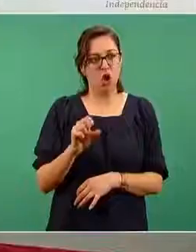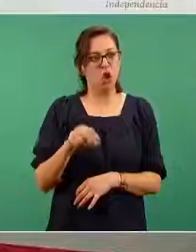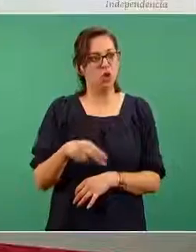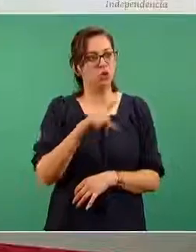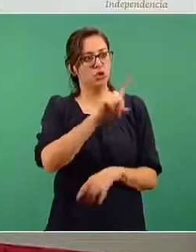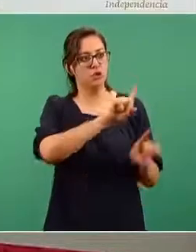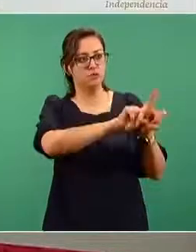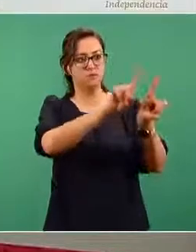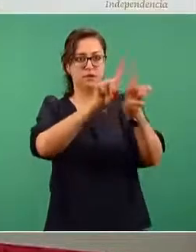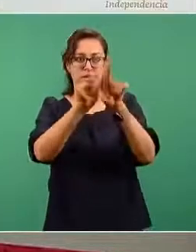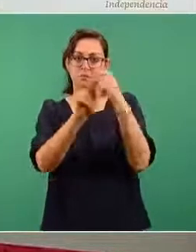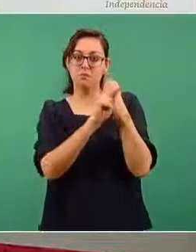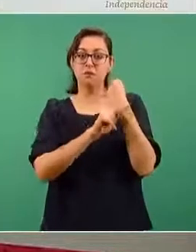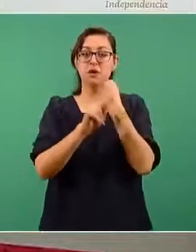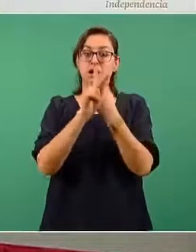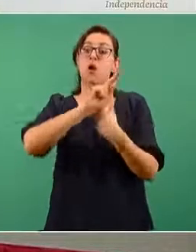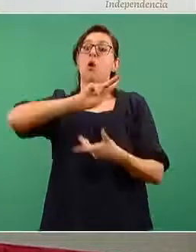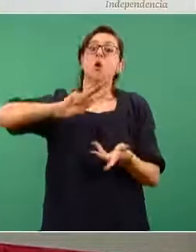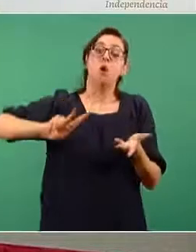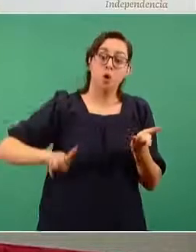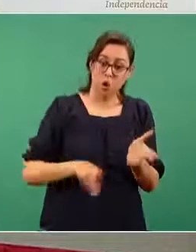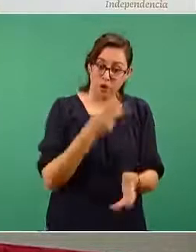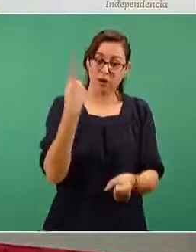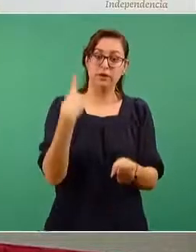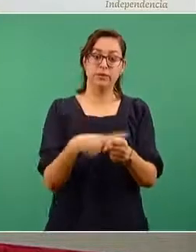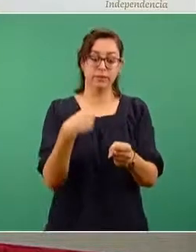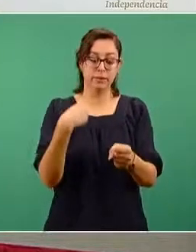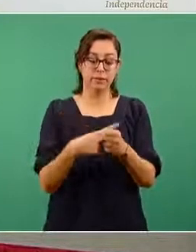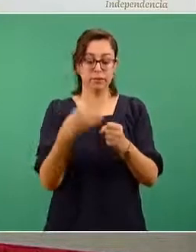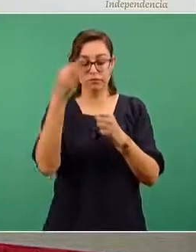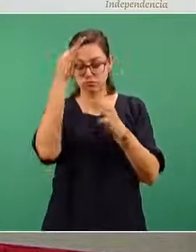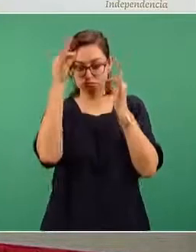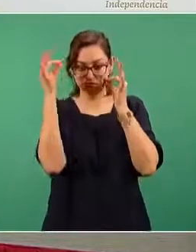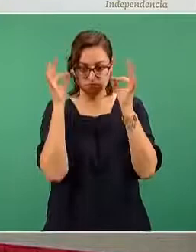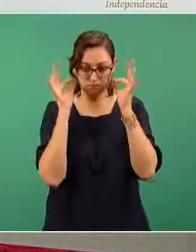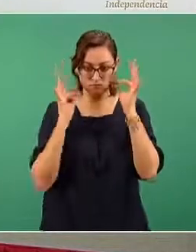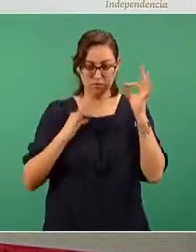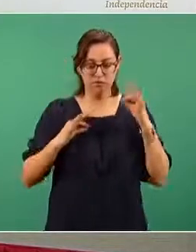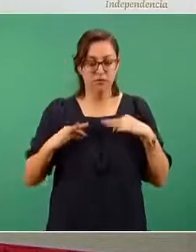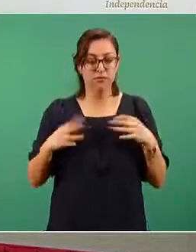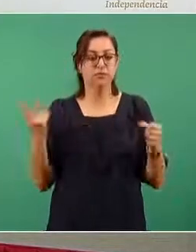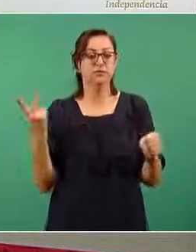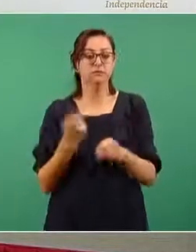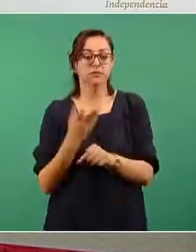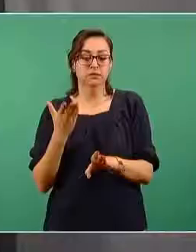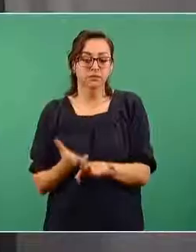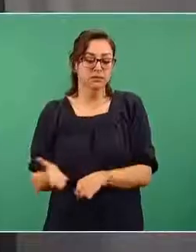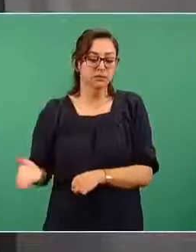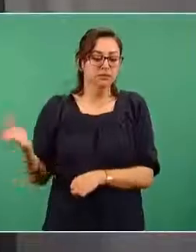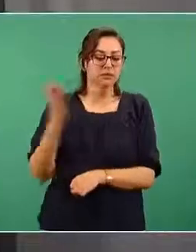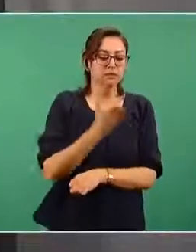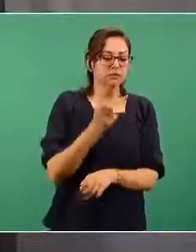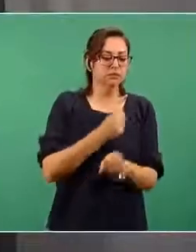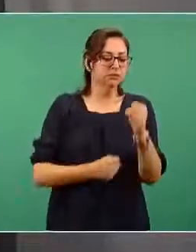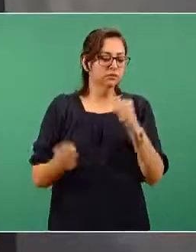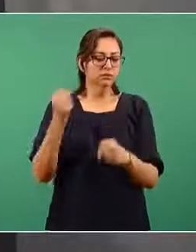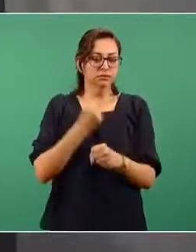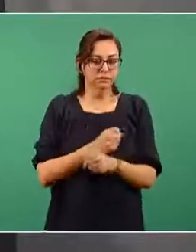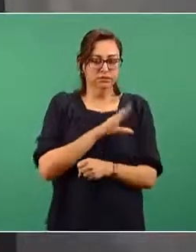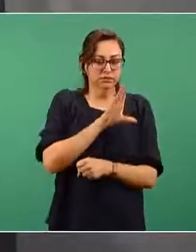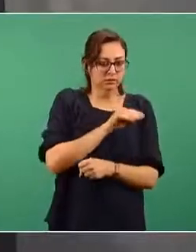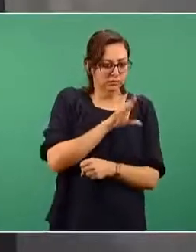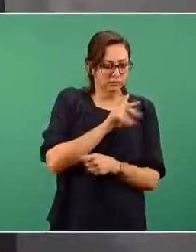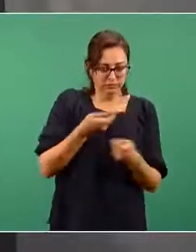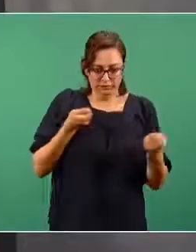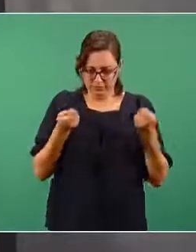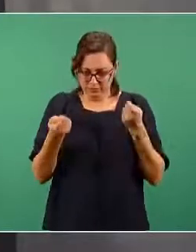varios países de Europa Occidental que a finales de los años 90 del siglo XX ya tenían casi controlado el